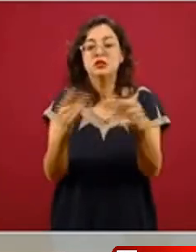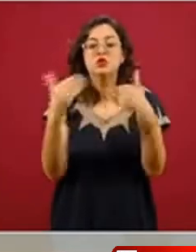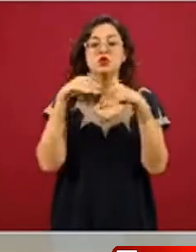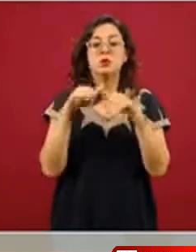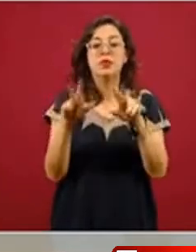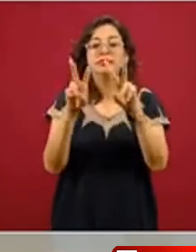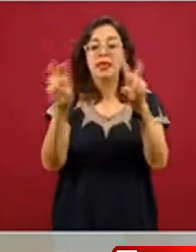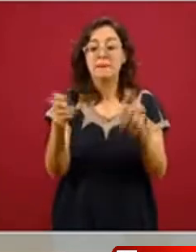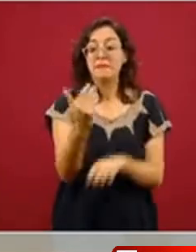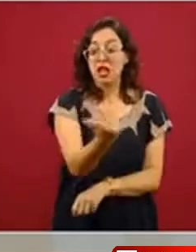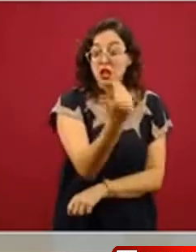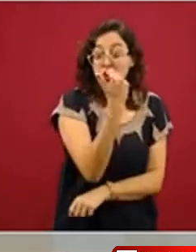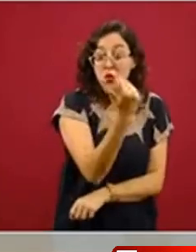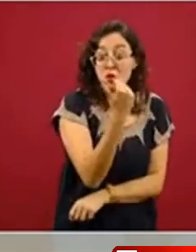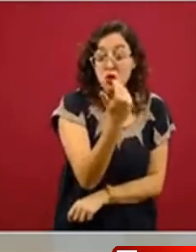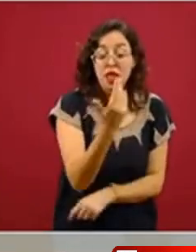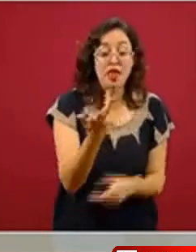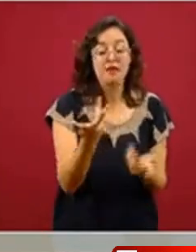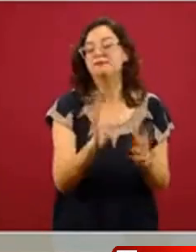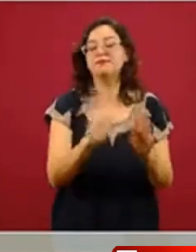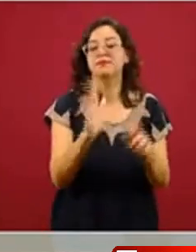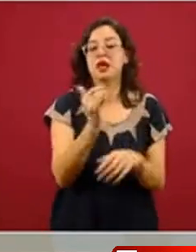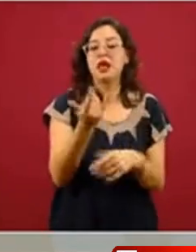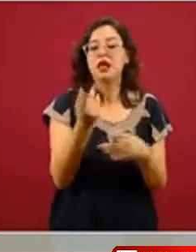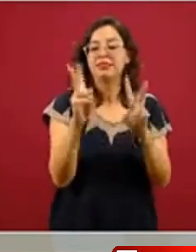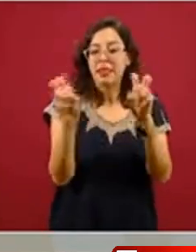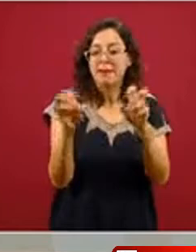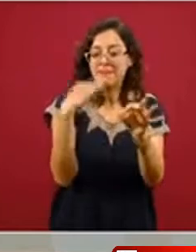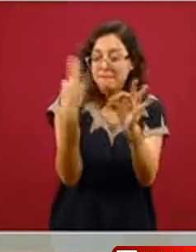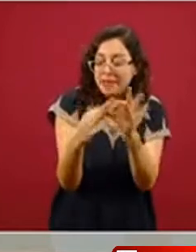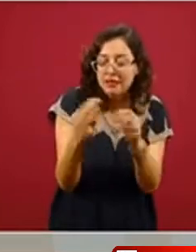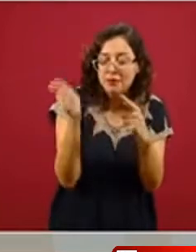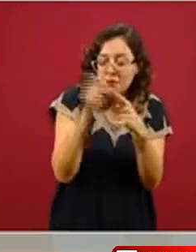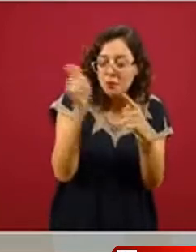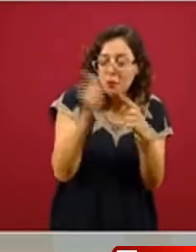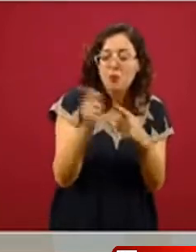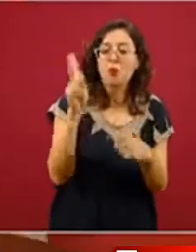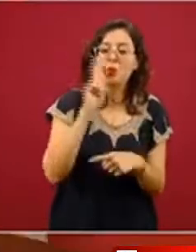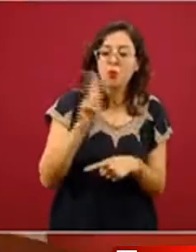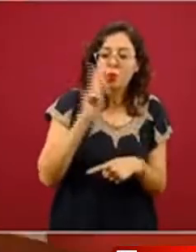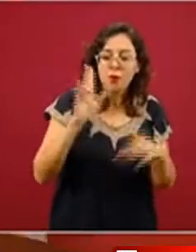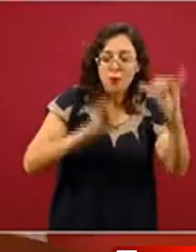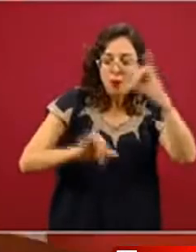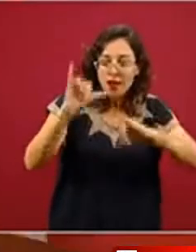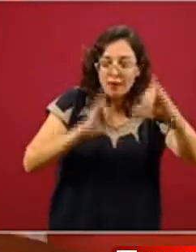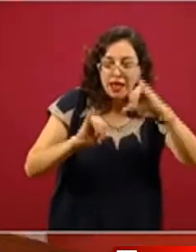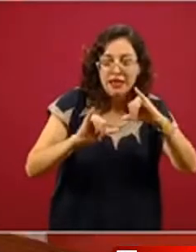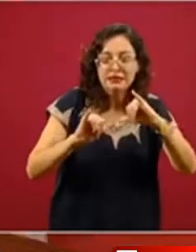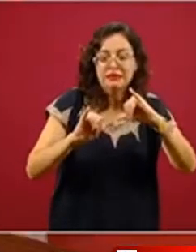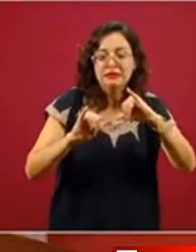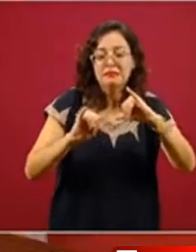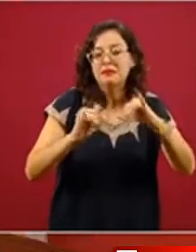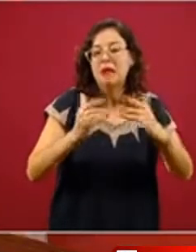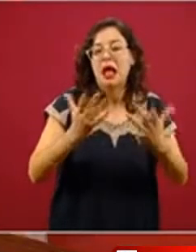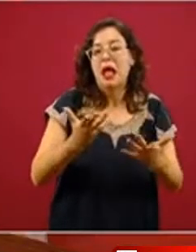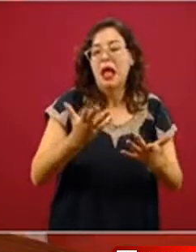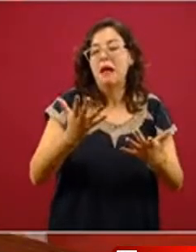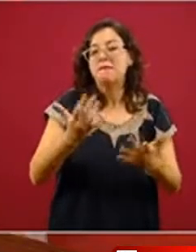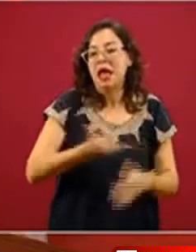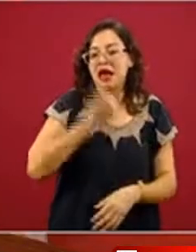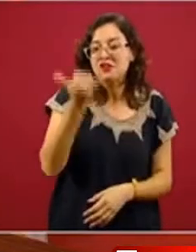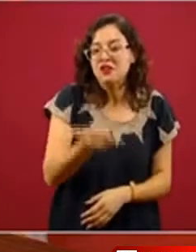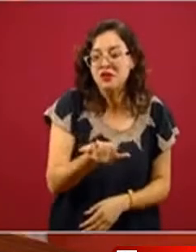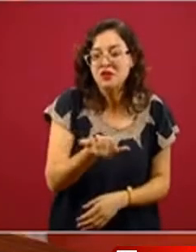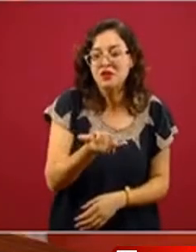sobre la limitación de las pruebas rápidas, se me ha identificado como el enemigo de las pruebas. Y ahora voy a dar un